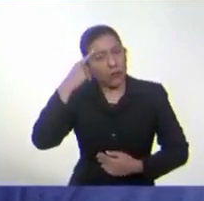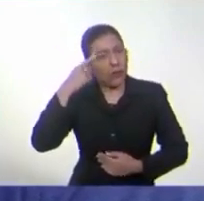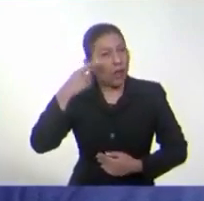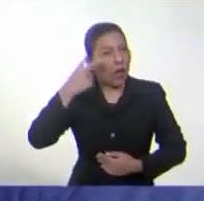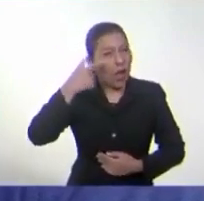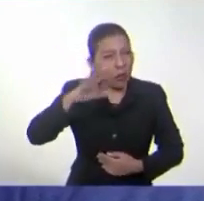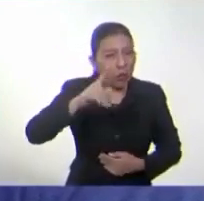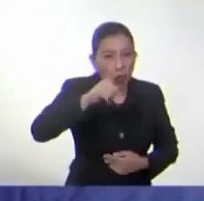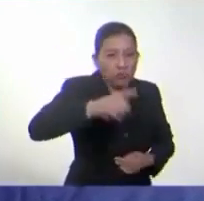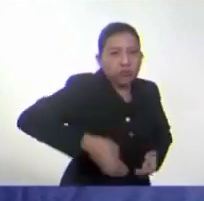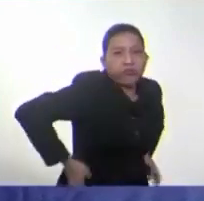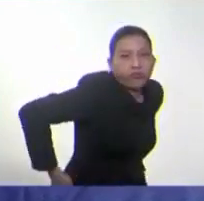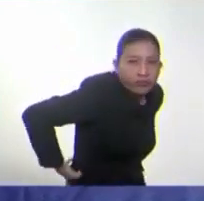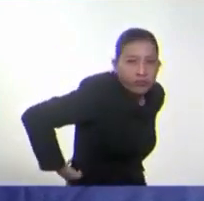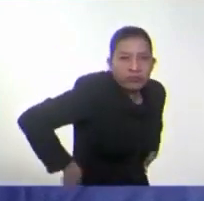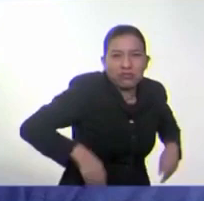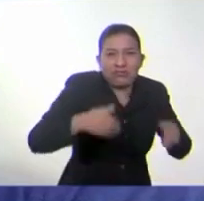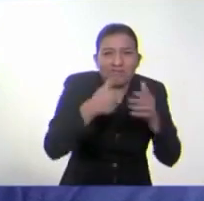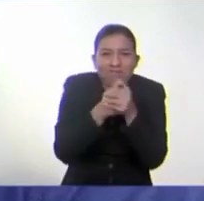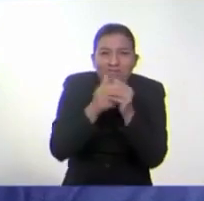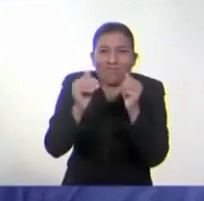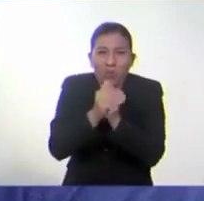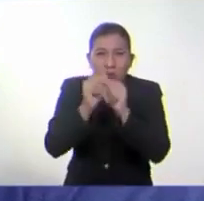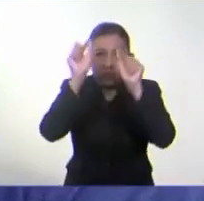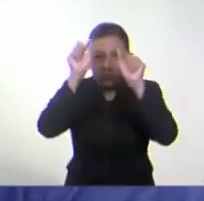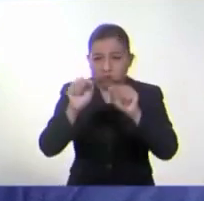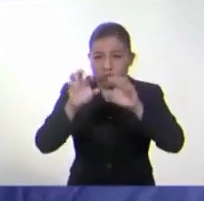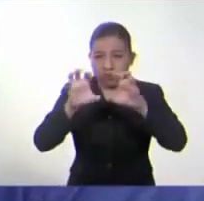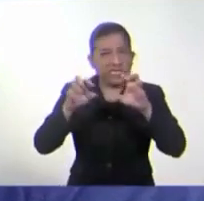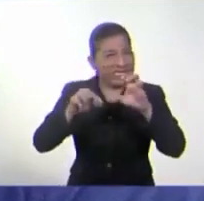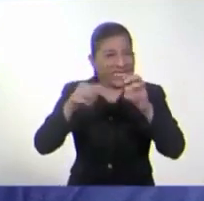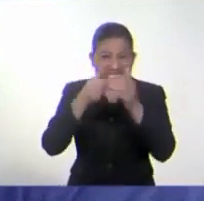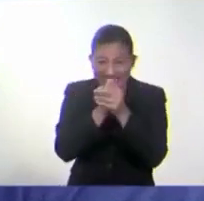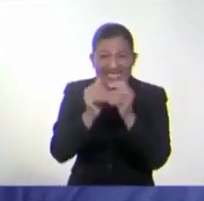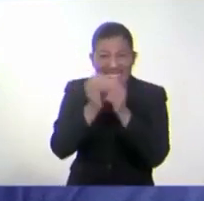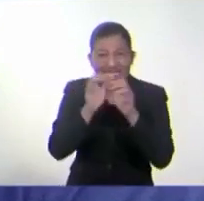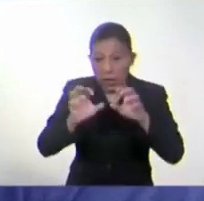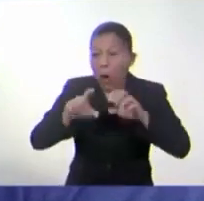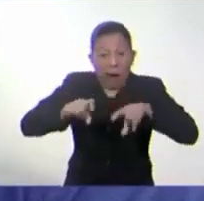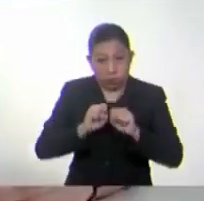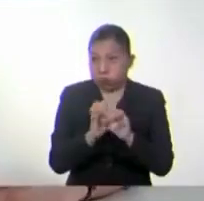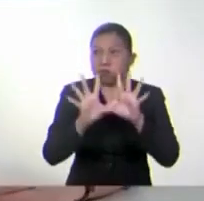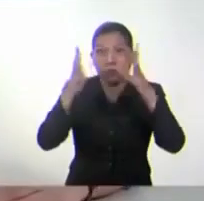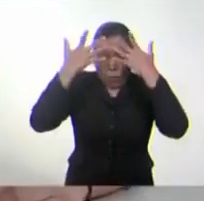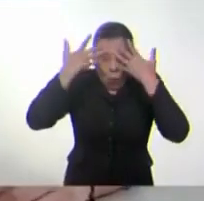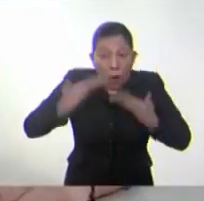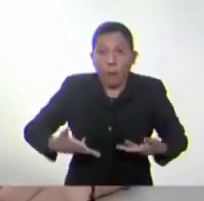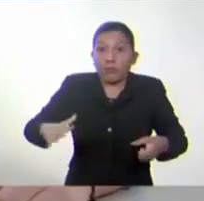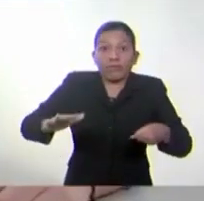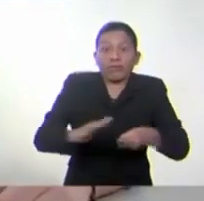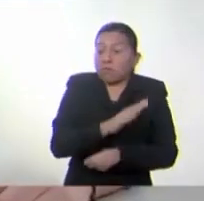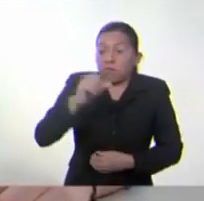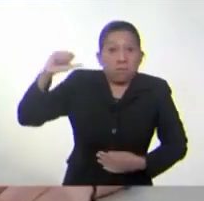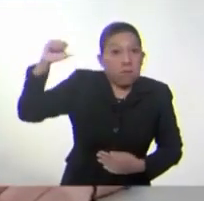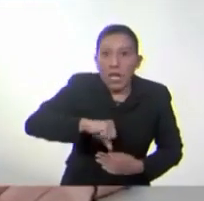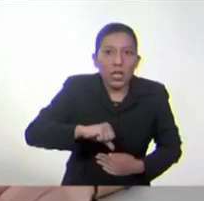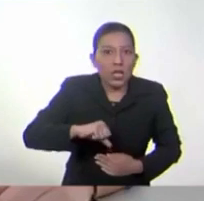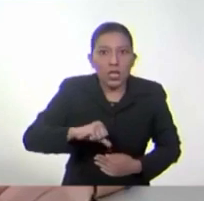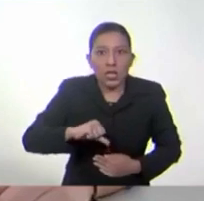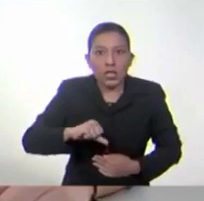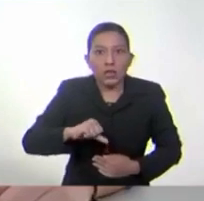riñones podría ser muy crítica para el organismo debido a todas estas funciones. Existen algunas